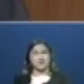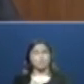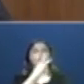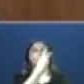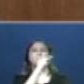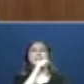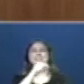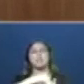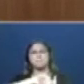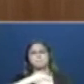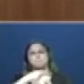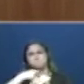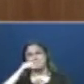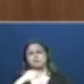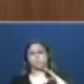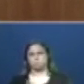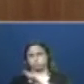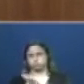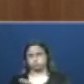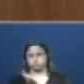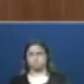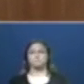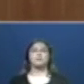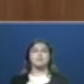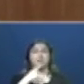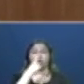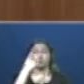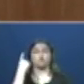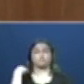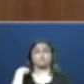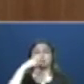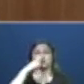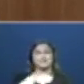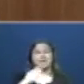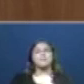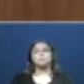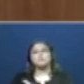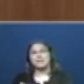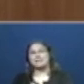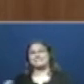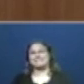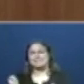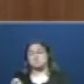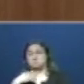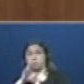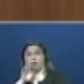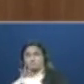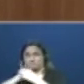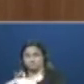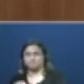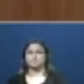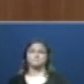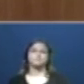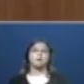2013 estamos ejecutando las líneas de financiación previstas en el plan de estímulos al que me he referido con anterioridad